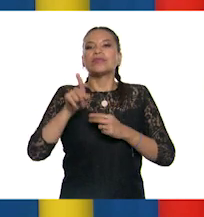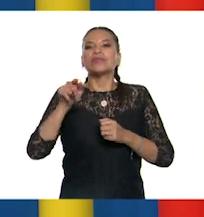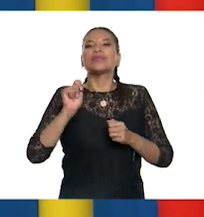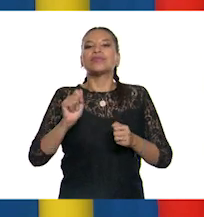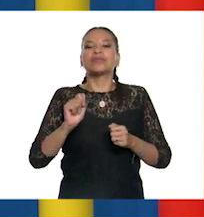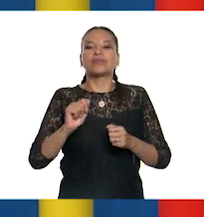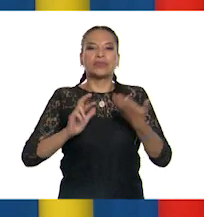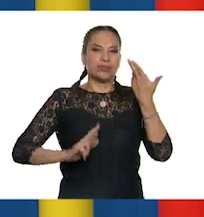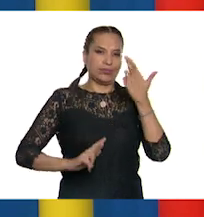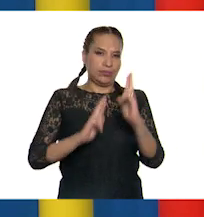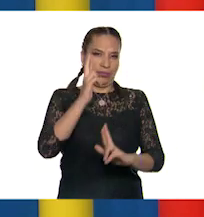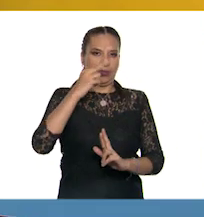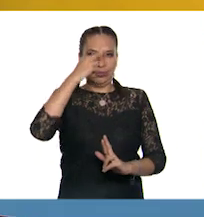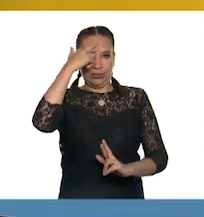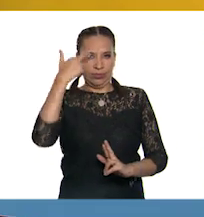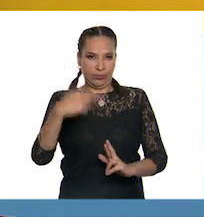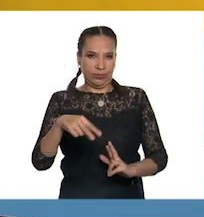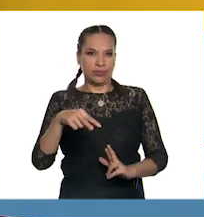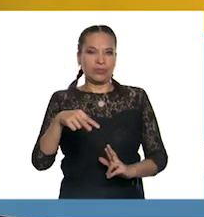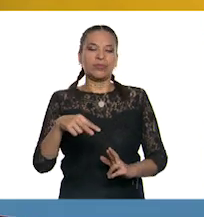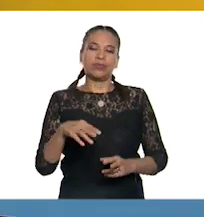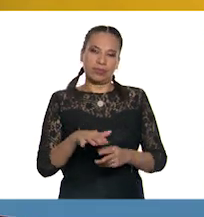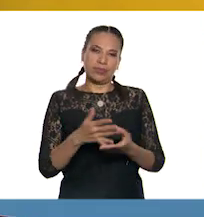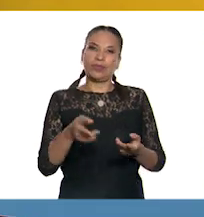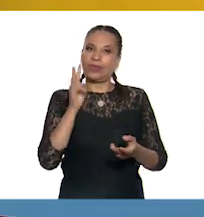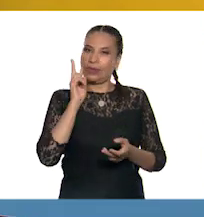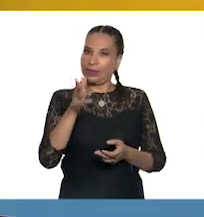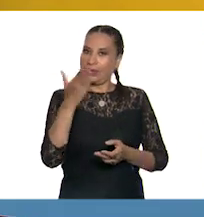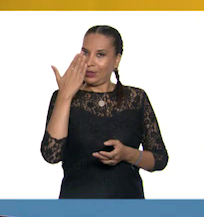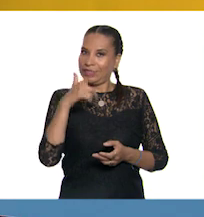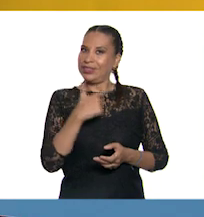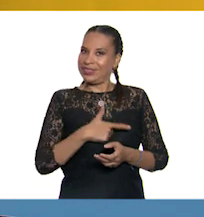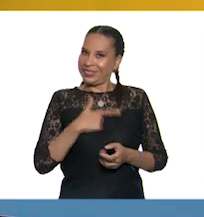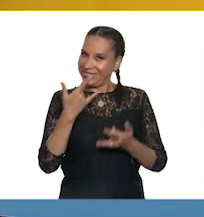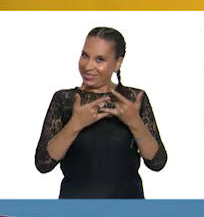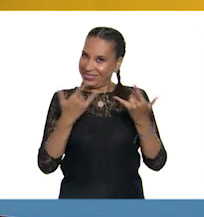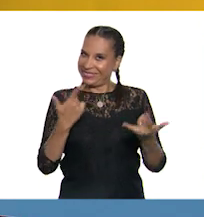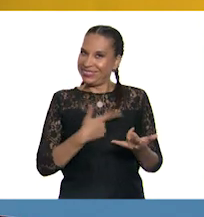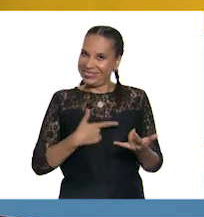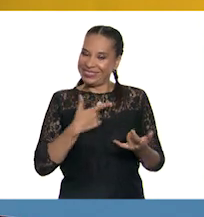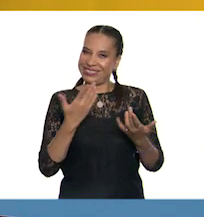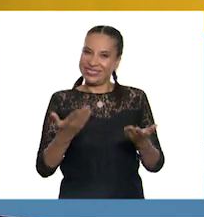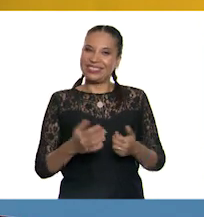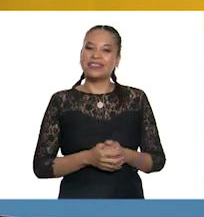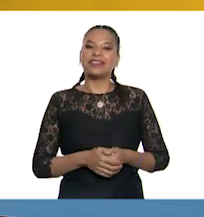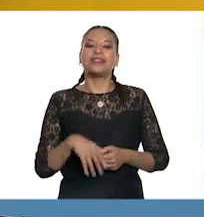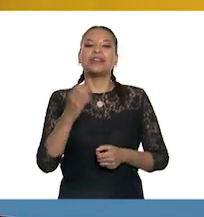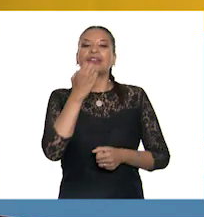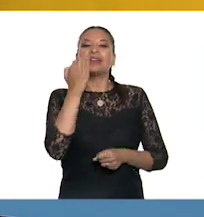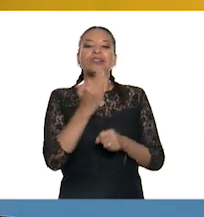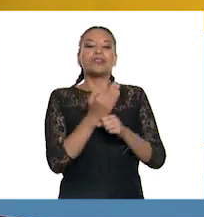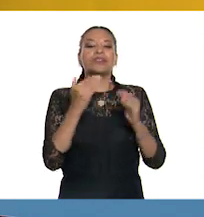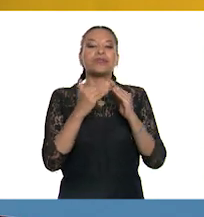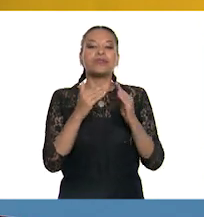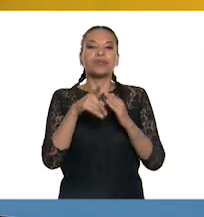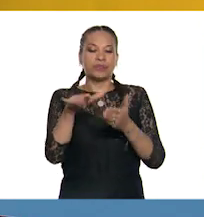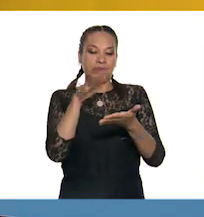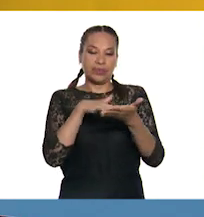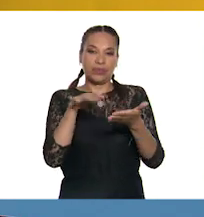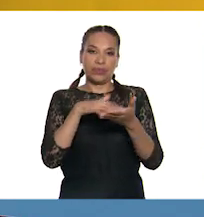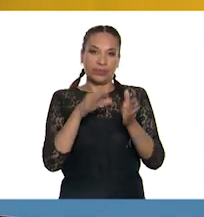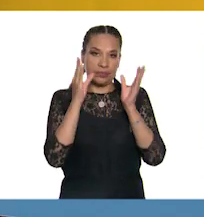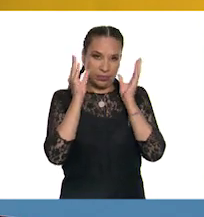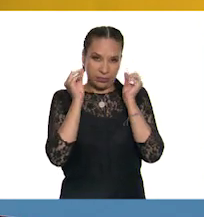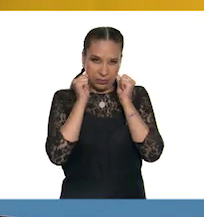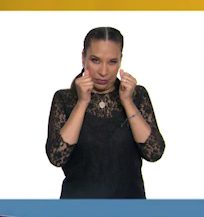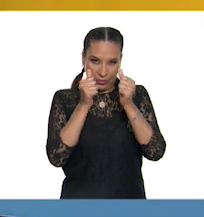Revolución Mexicana. Así es. Allá veo que sí te gusta la historia. Estudiantes en casa, mientras leen y